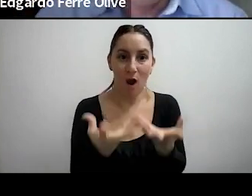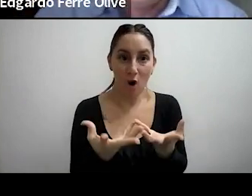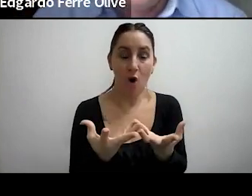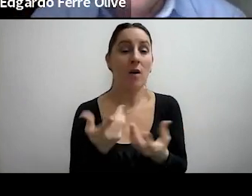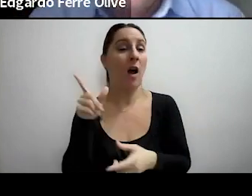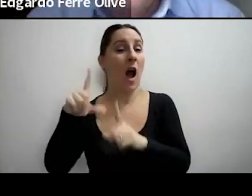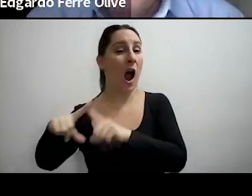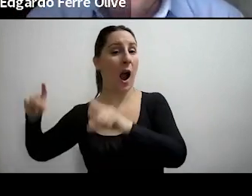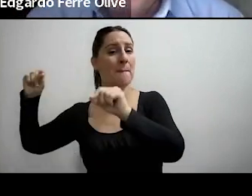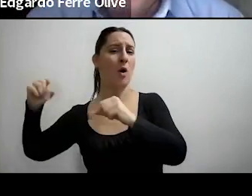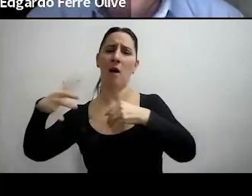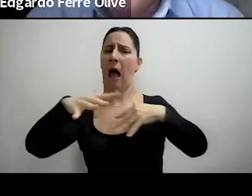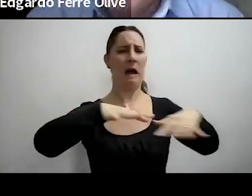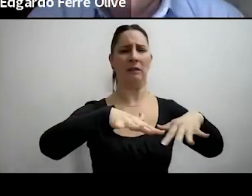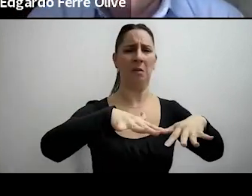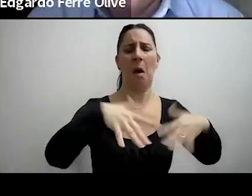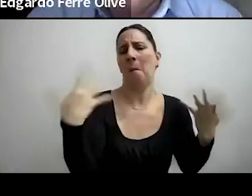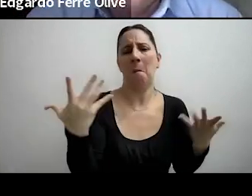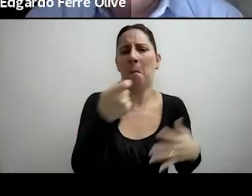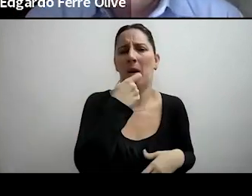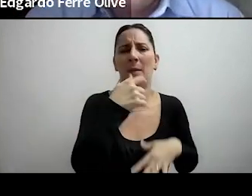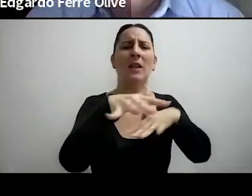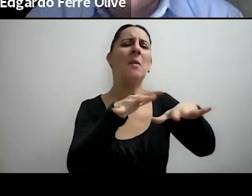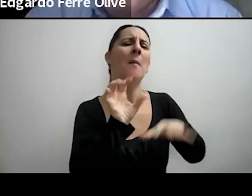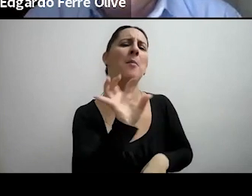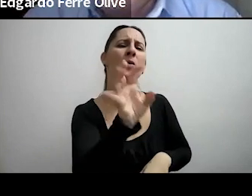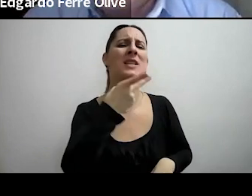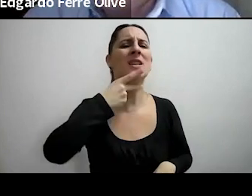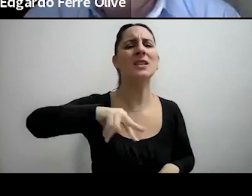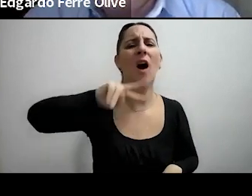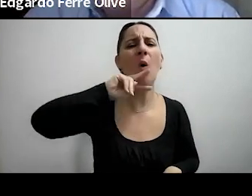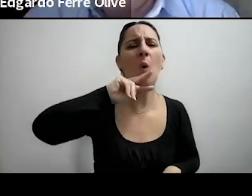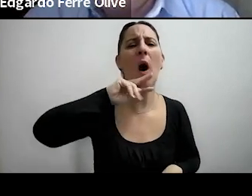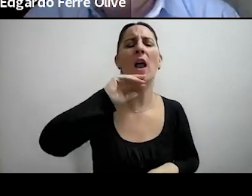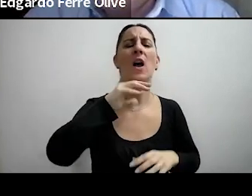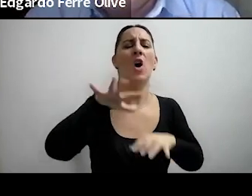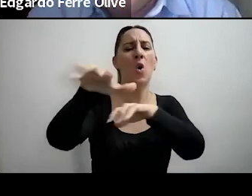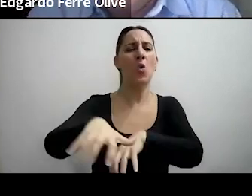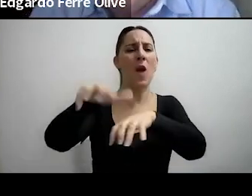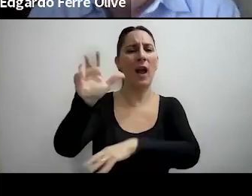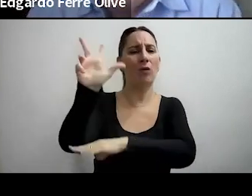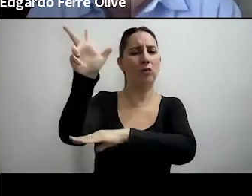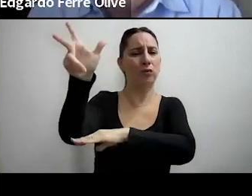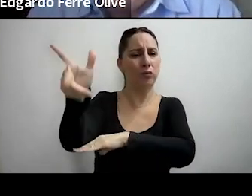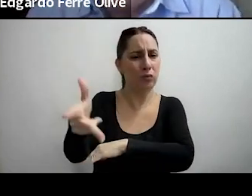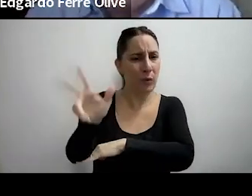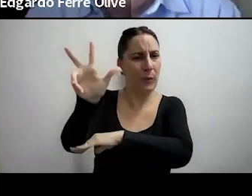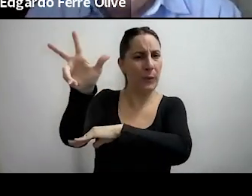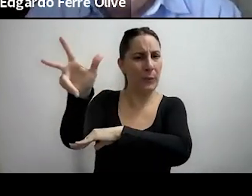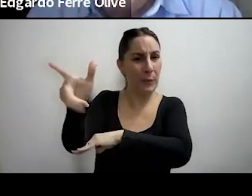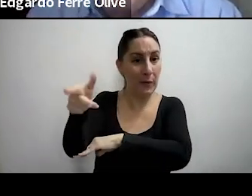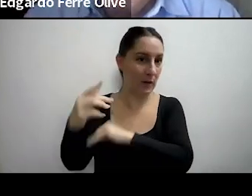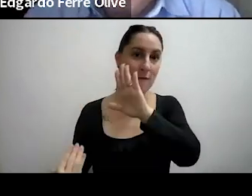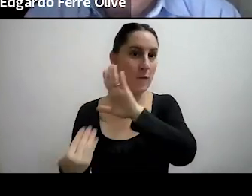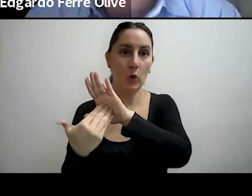hacer una actividad. ¿Qué actividad podía hacer? En San Juan, una granja eólica. ¿Vieron la energía eólica? San Juan es fundamental,